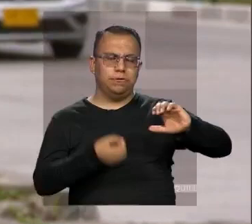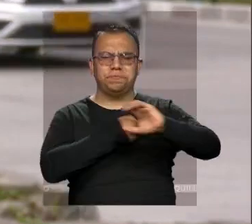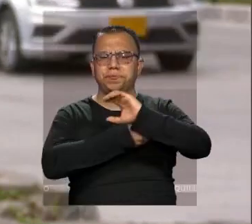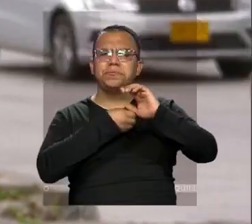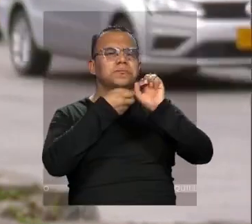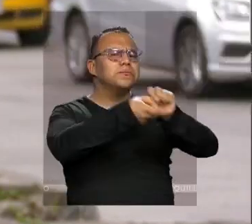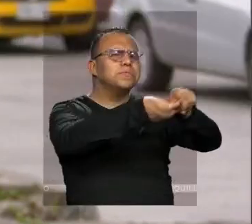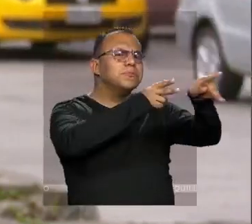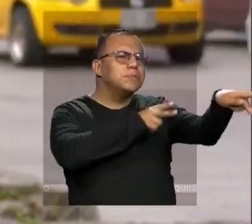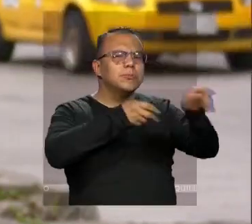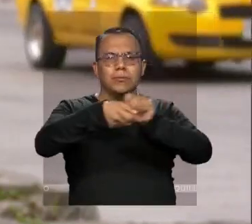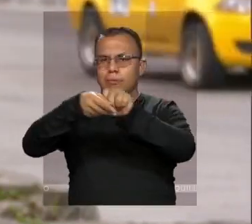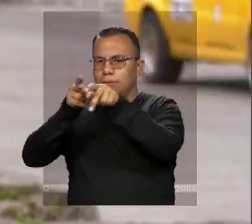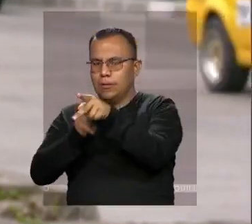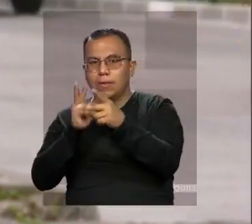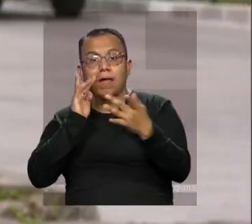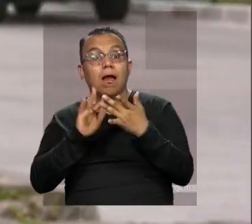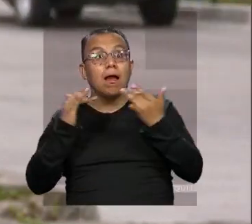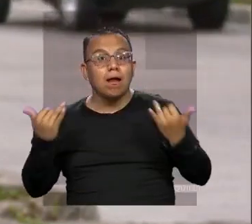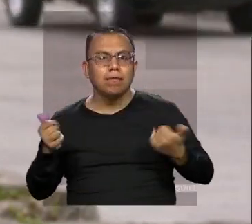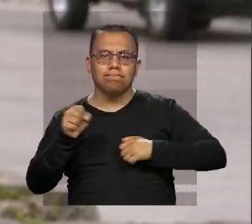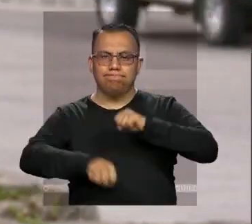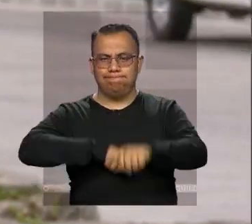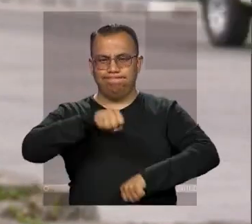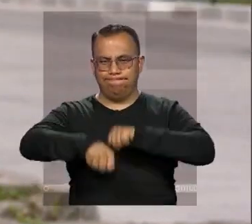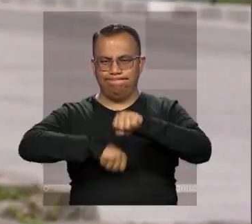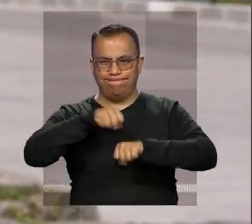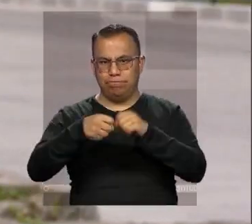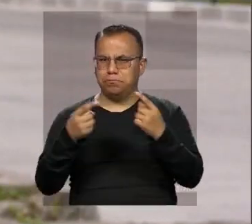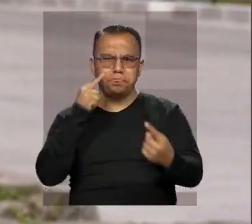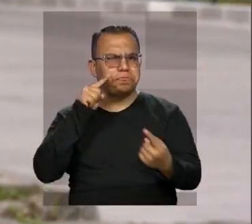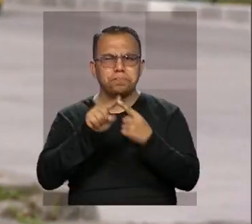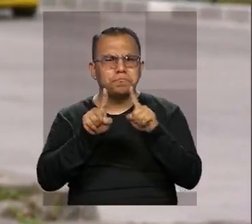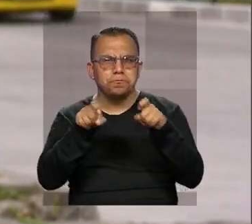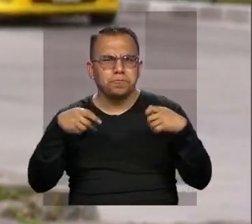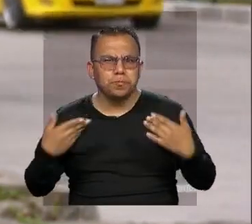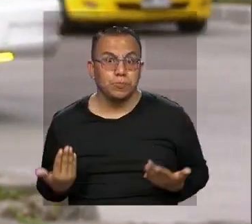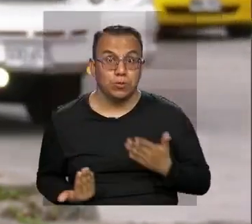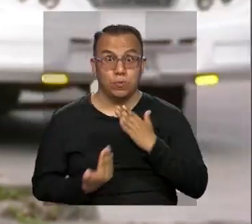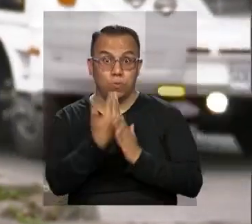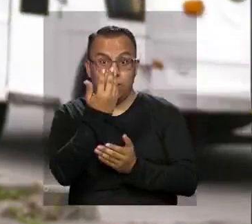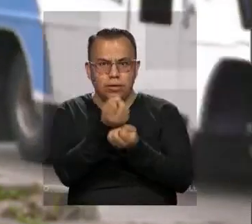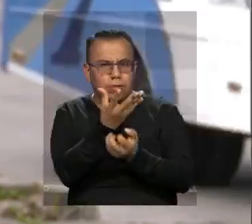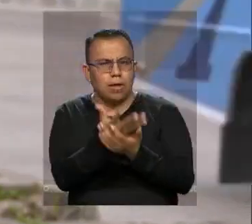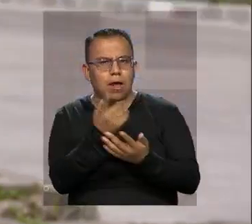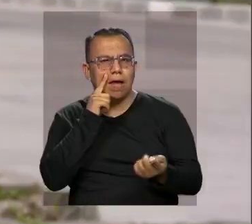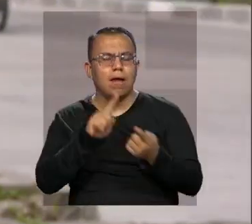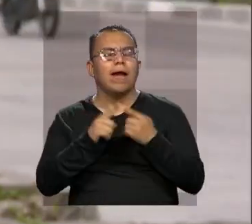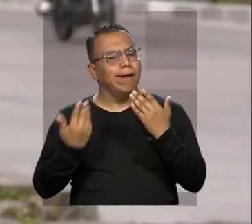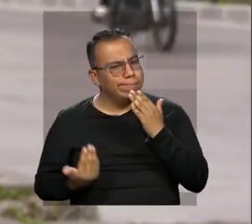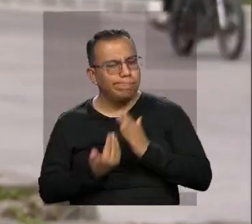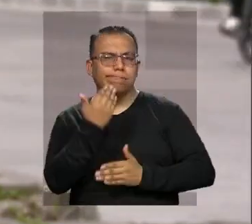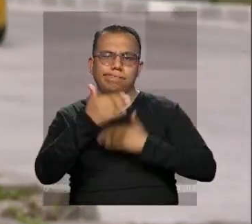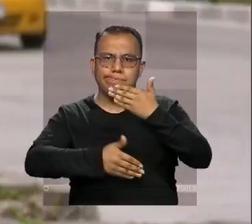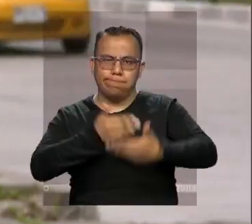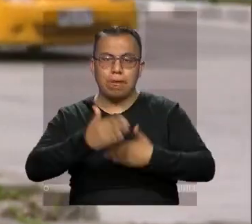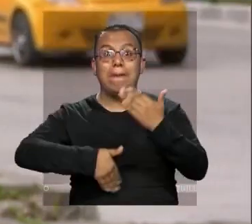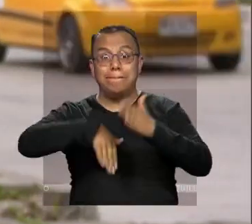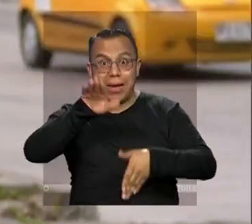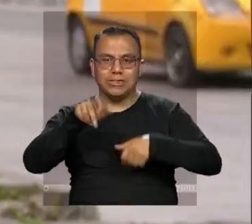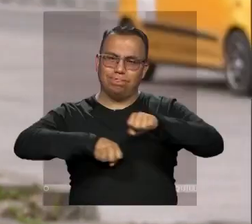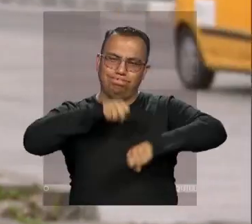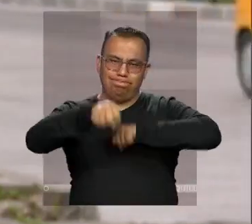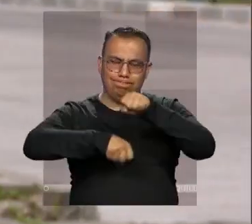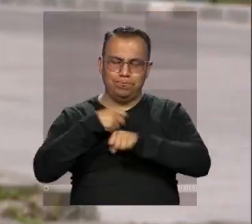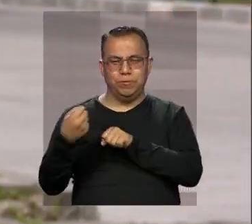puentes vehiculares y puentes para los ciclistas. Lo que pretenden con estas nuevas infraestructuras es generar un mayor flujo en la movilidad